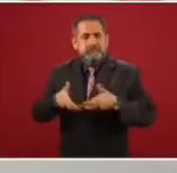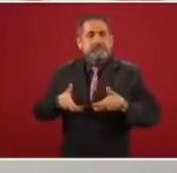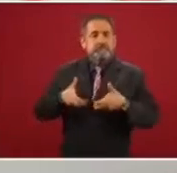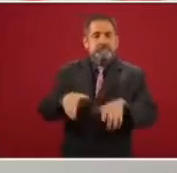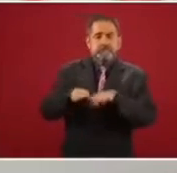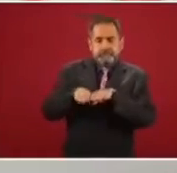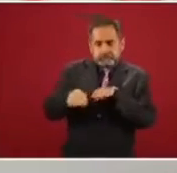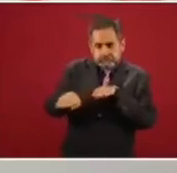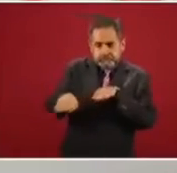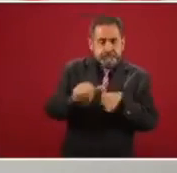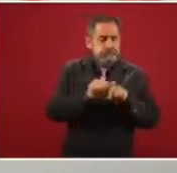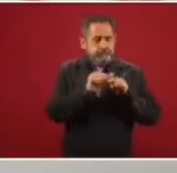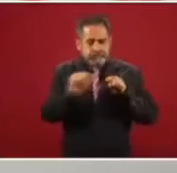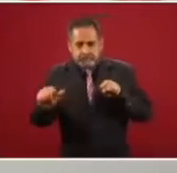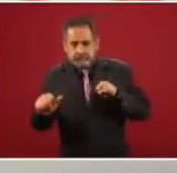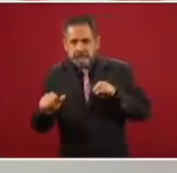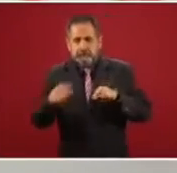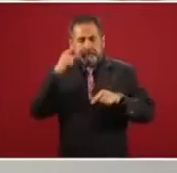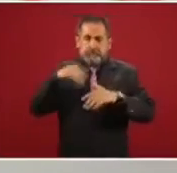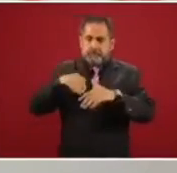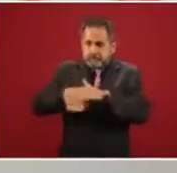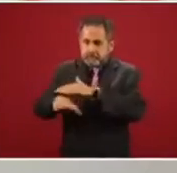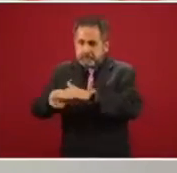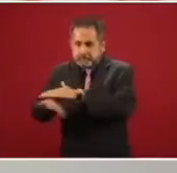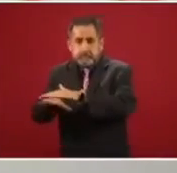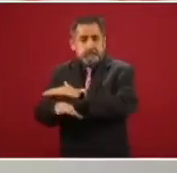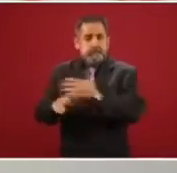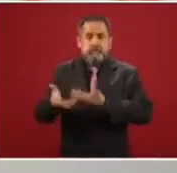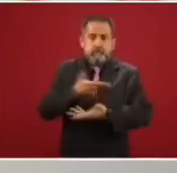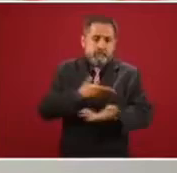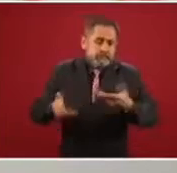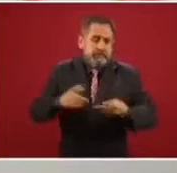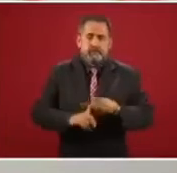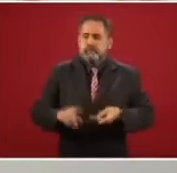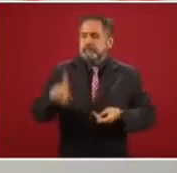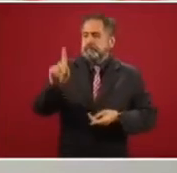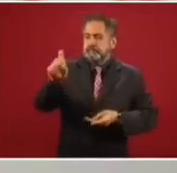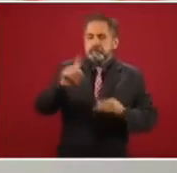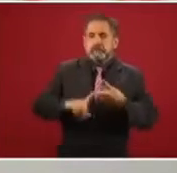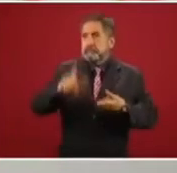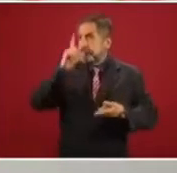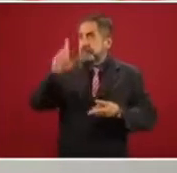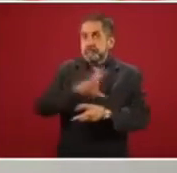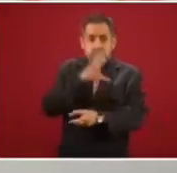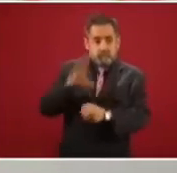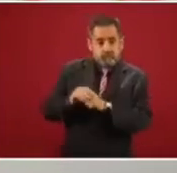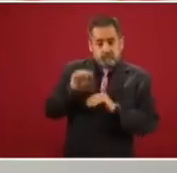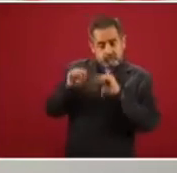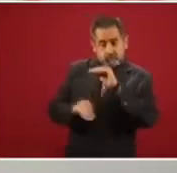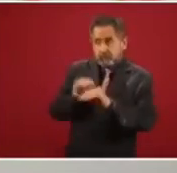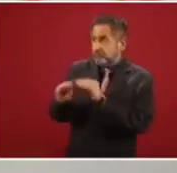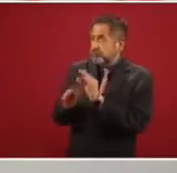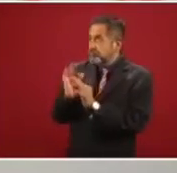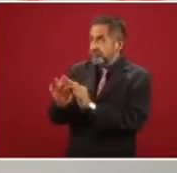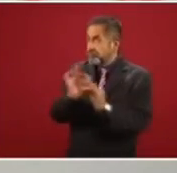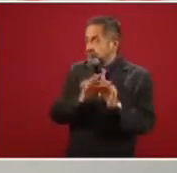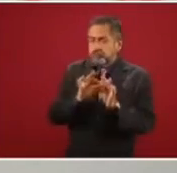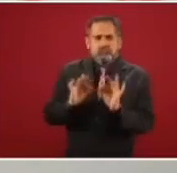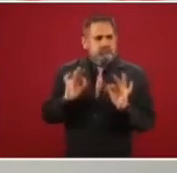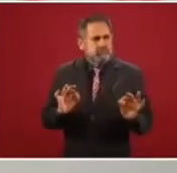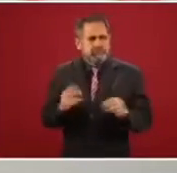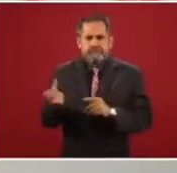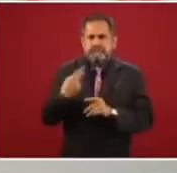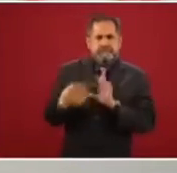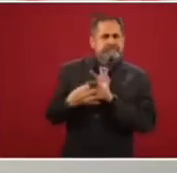digamos los accesos los servicios agua luz y se ha trabajado muy bien con ellos